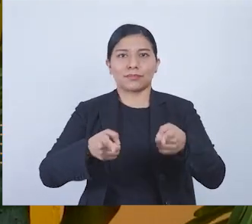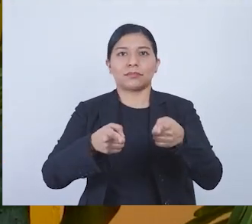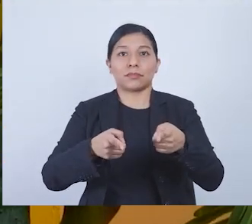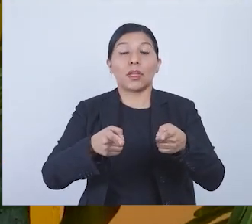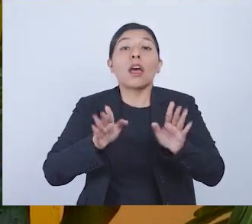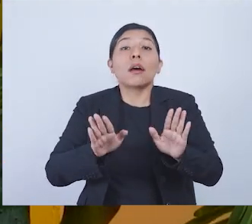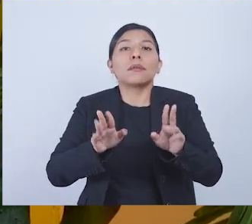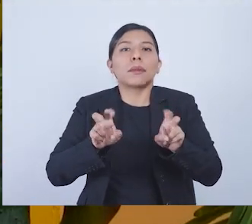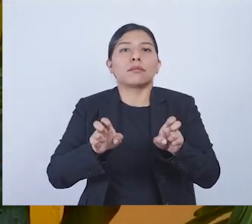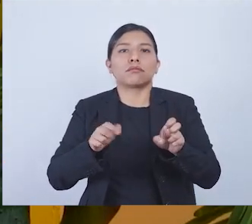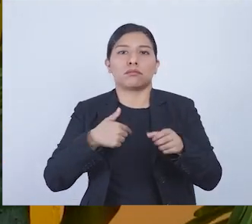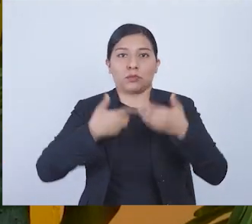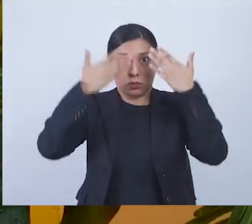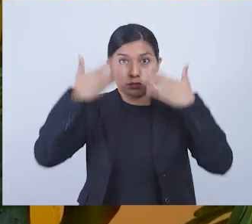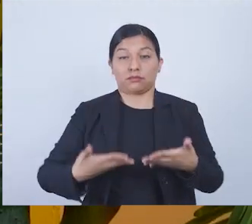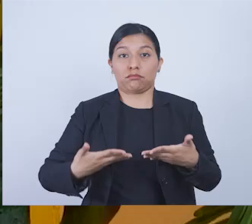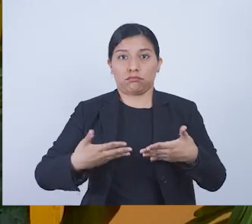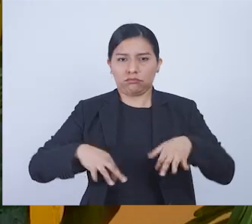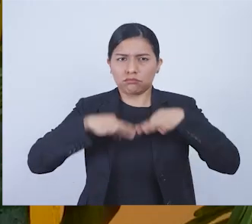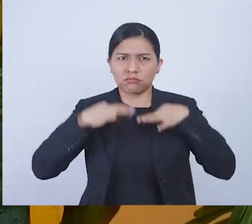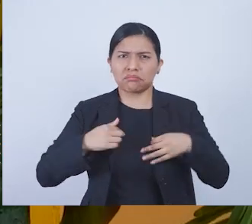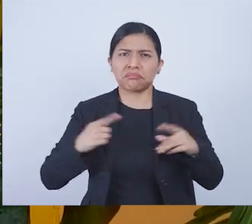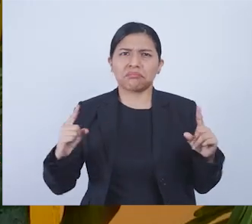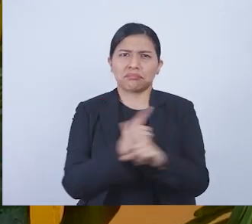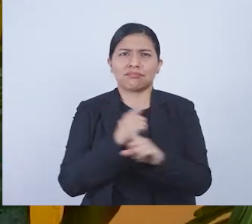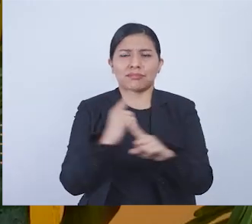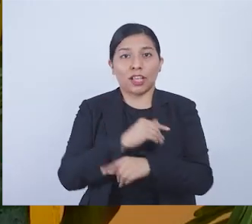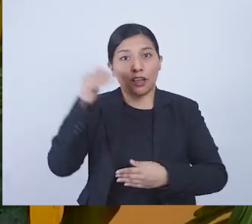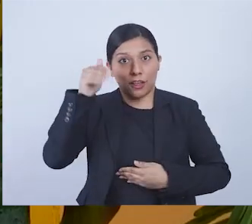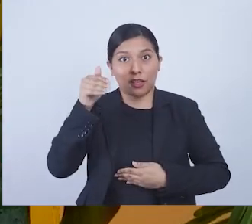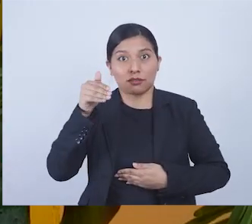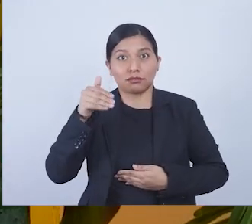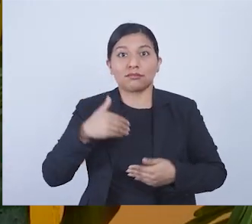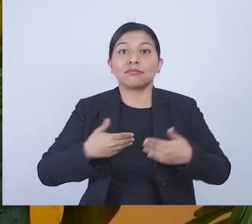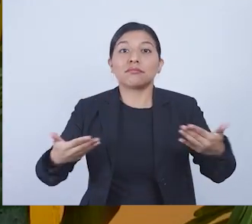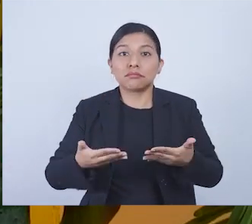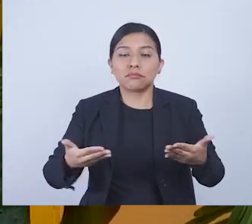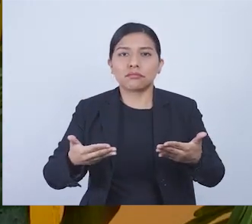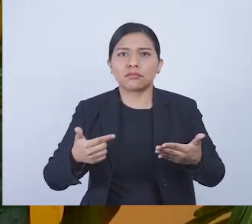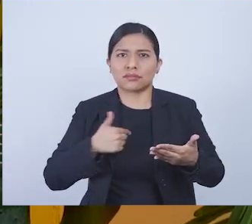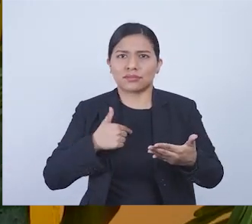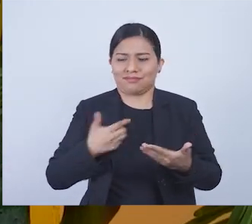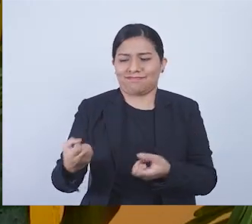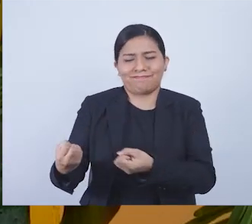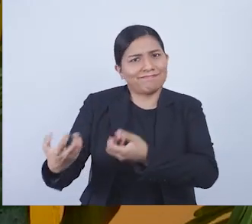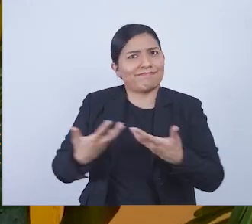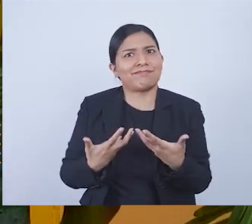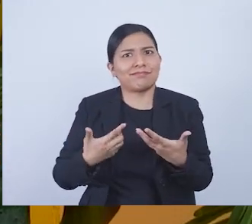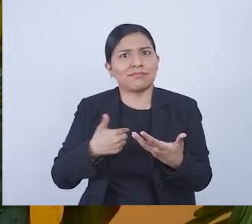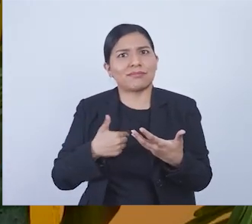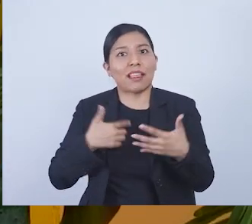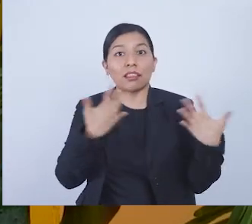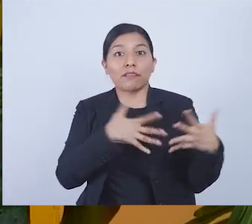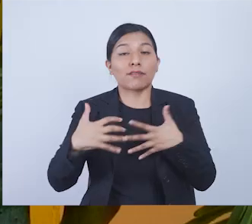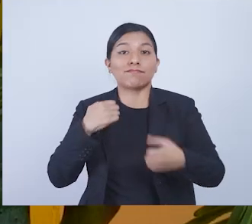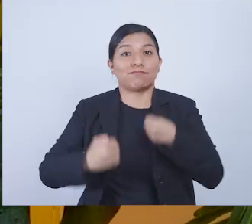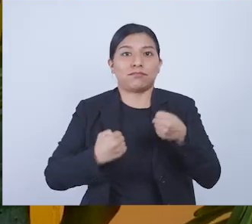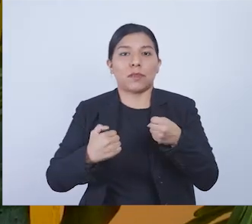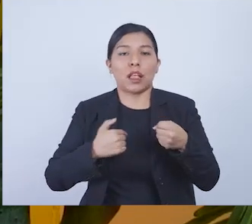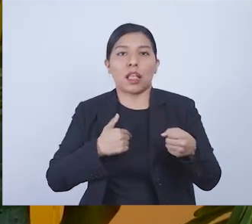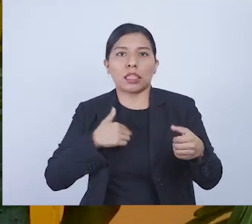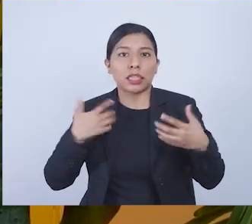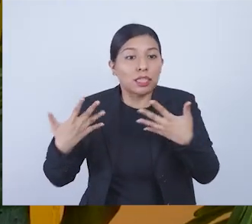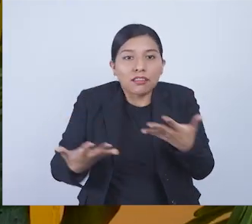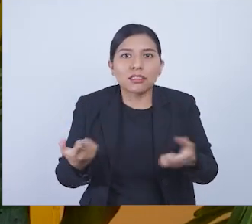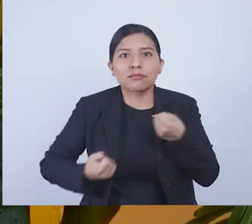ahora a cambios fisiológicos que la educación física va a provocar en mí, la actividad física, el deporte, que si se